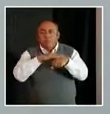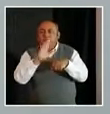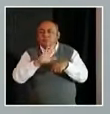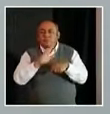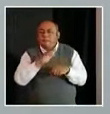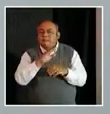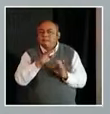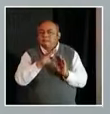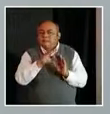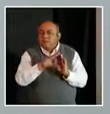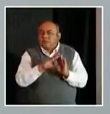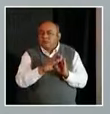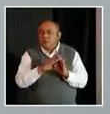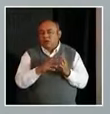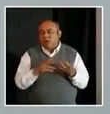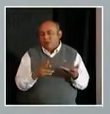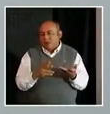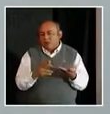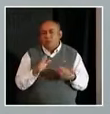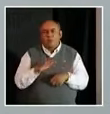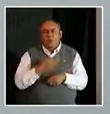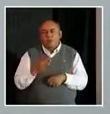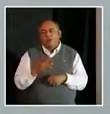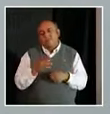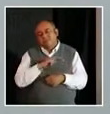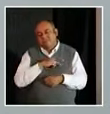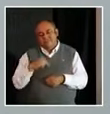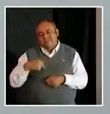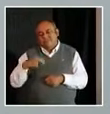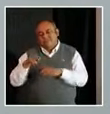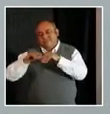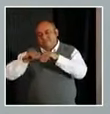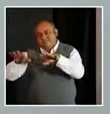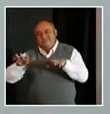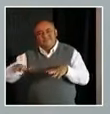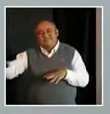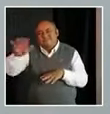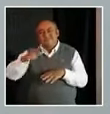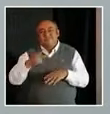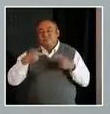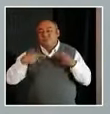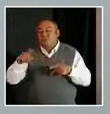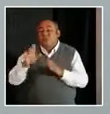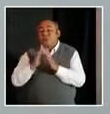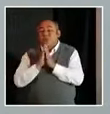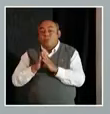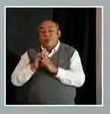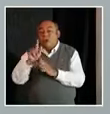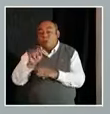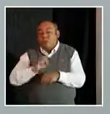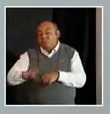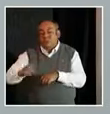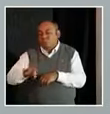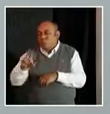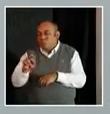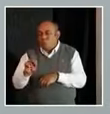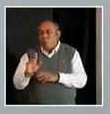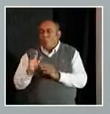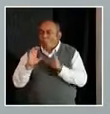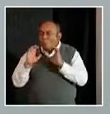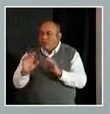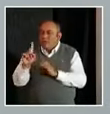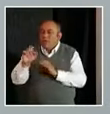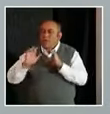la estrategia de ahorro o de disminución del consumo por parte de la población, y también están funcionando